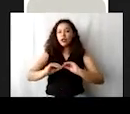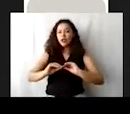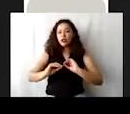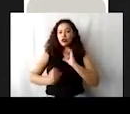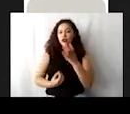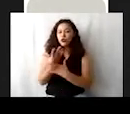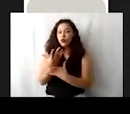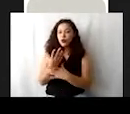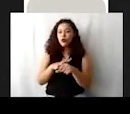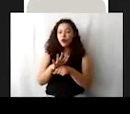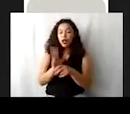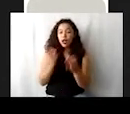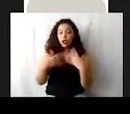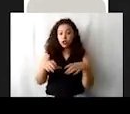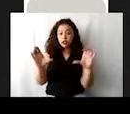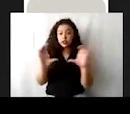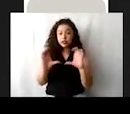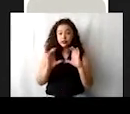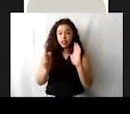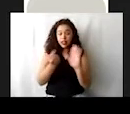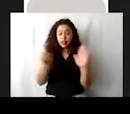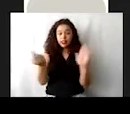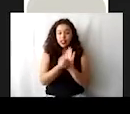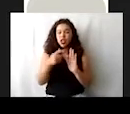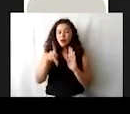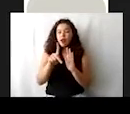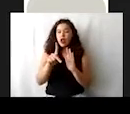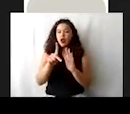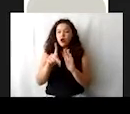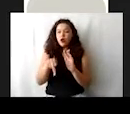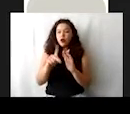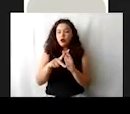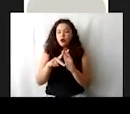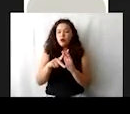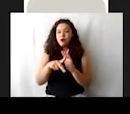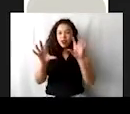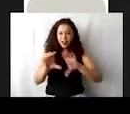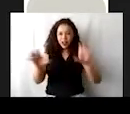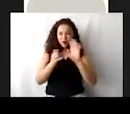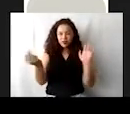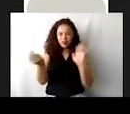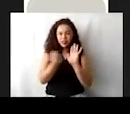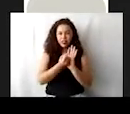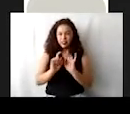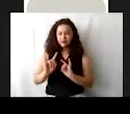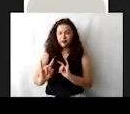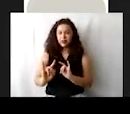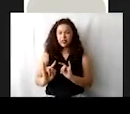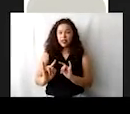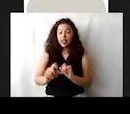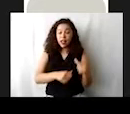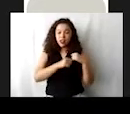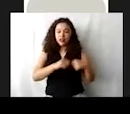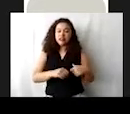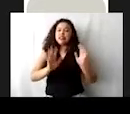los certificados de sello digital pues queden sin efecto, ¿no? Que la autoridad cancele los sellos digitales